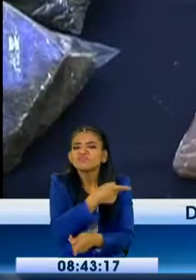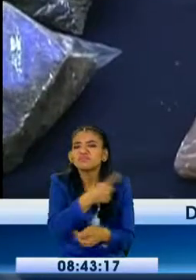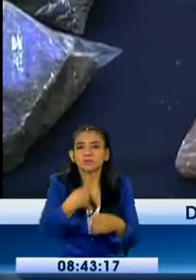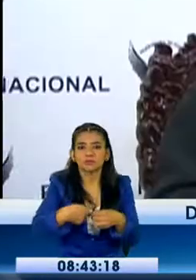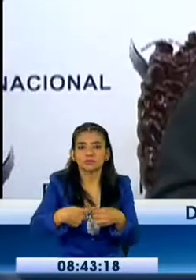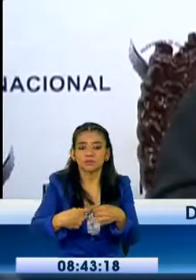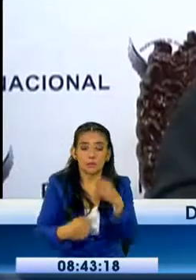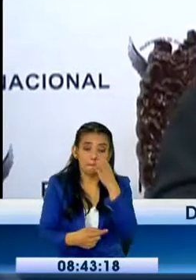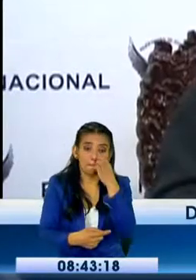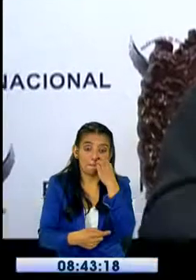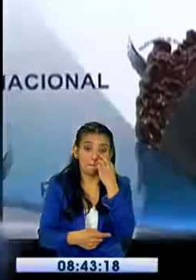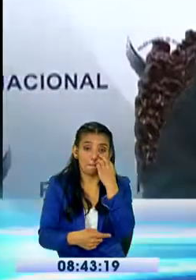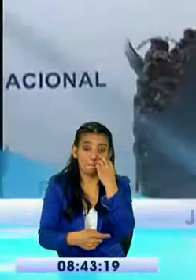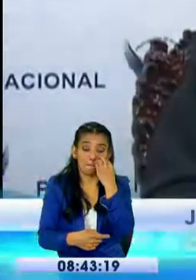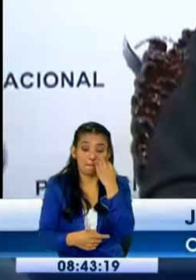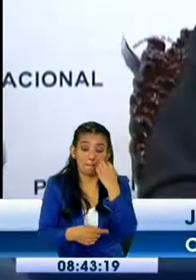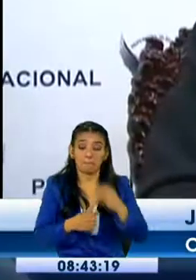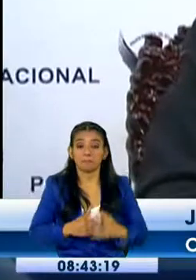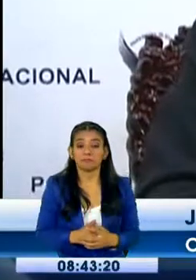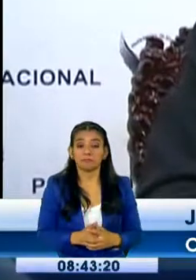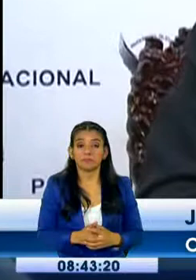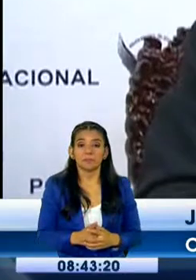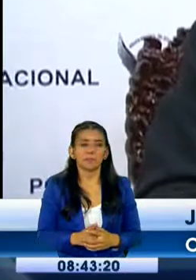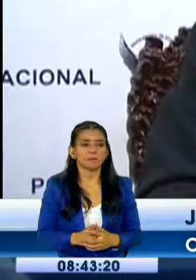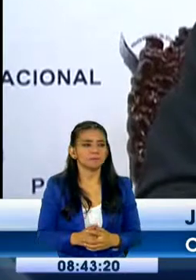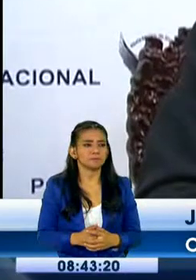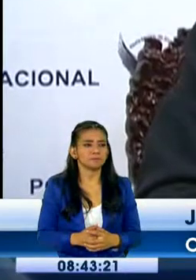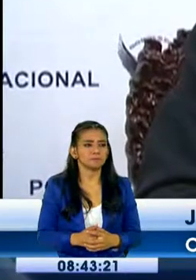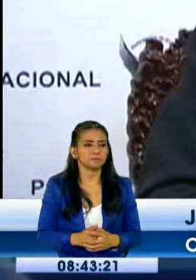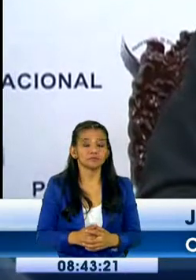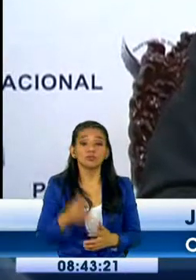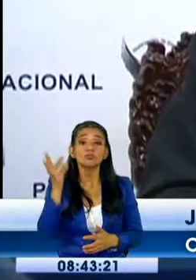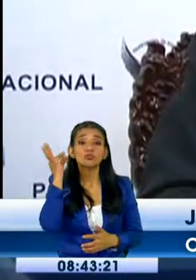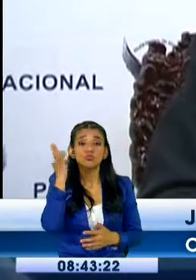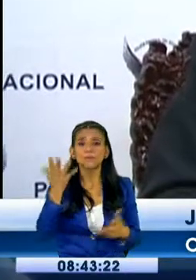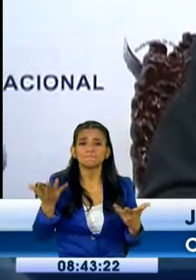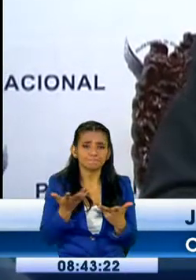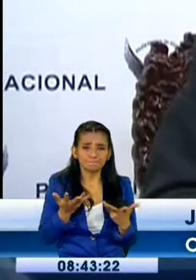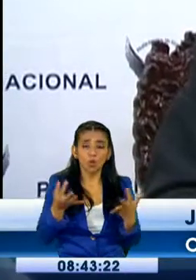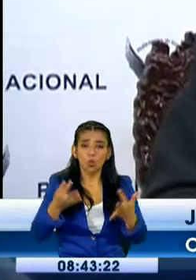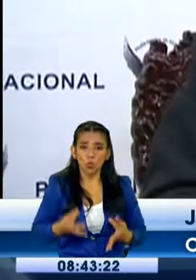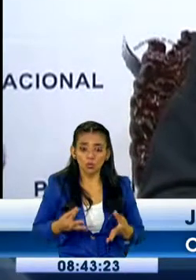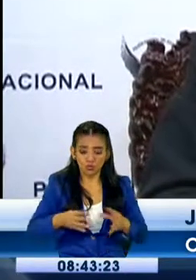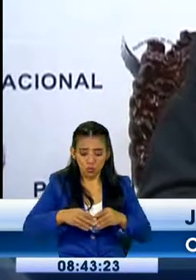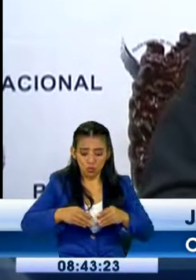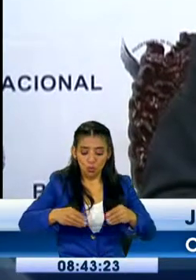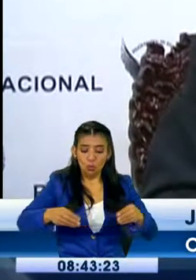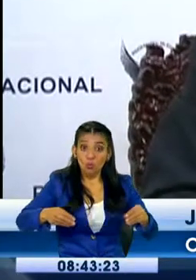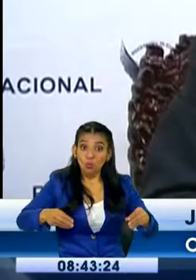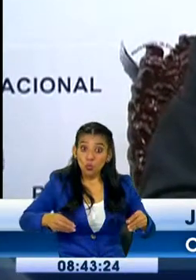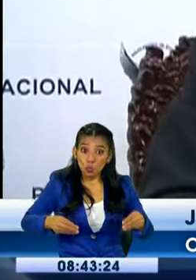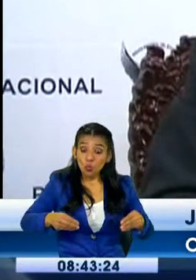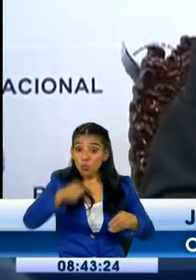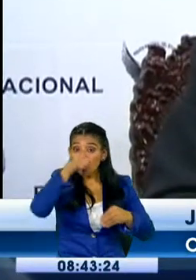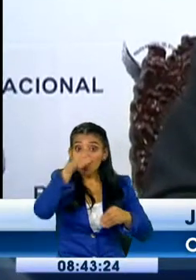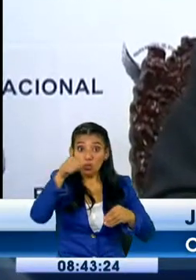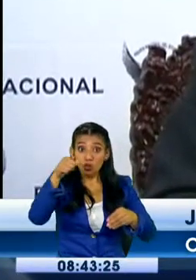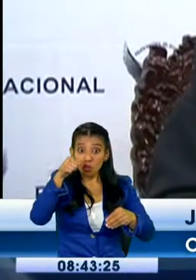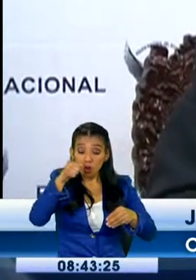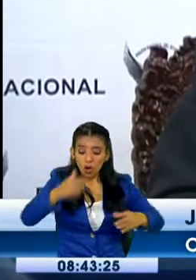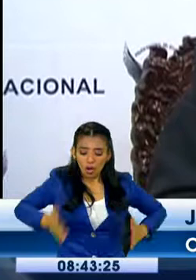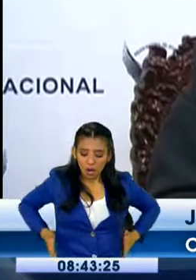ciudad de Quito. Se puede verificar que venía como cinturón embalada la sustancia en toda su parte